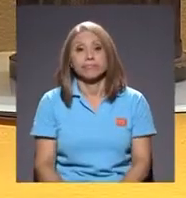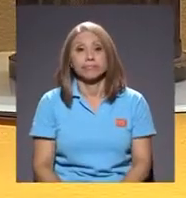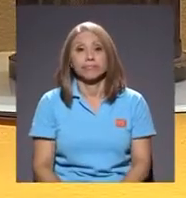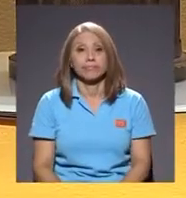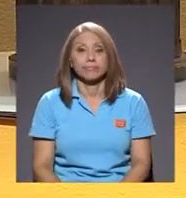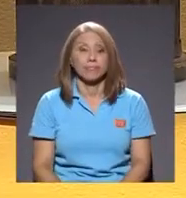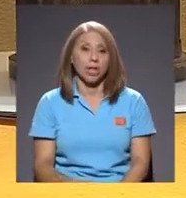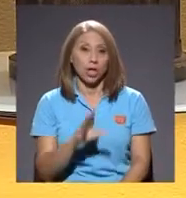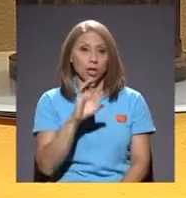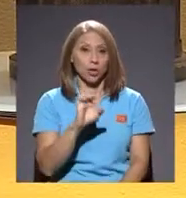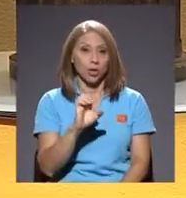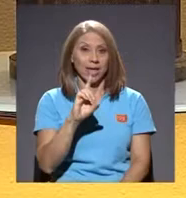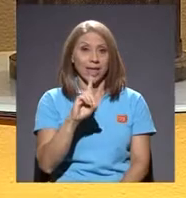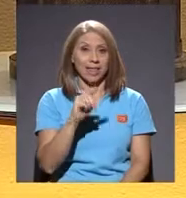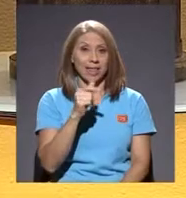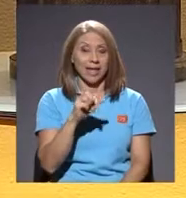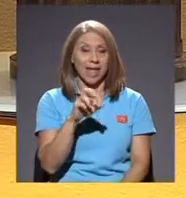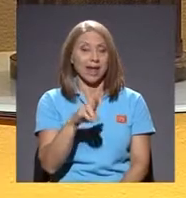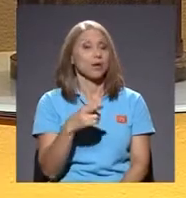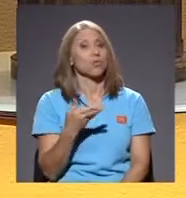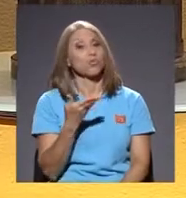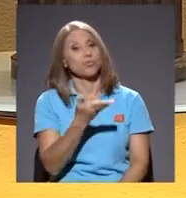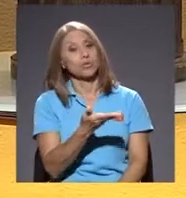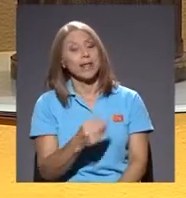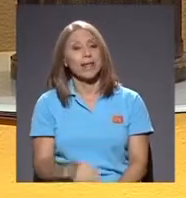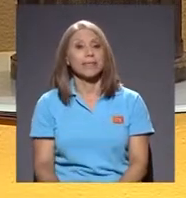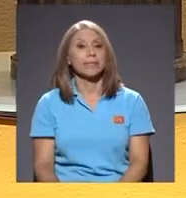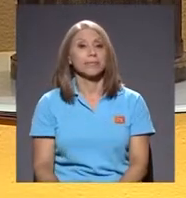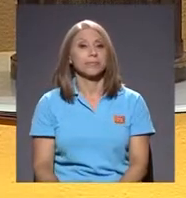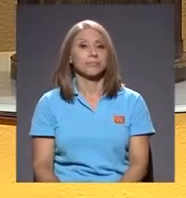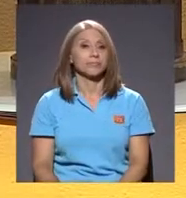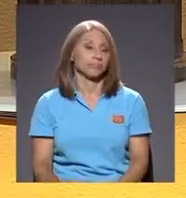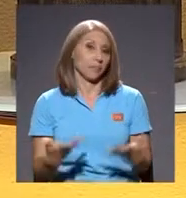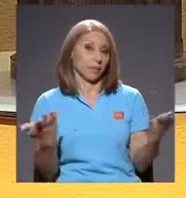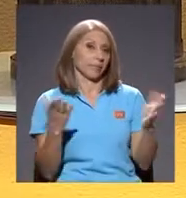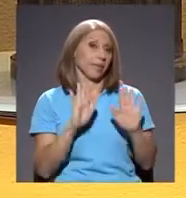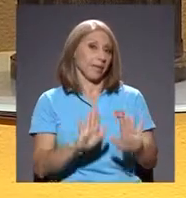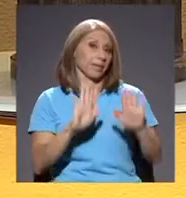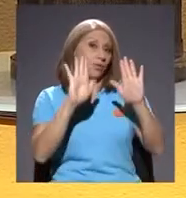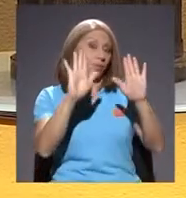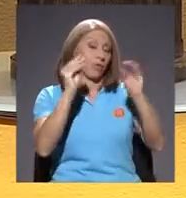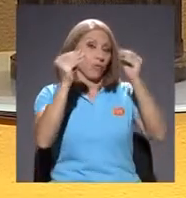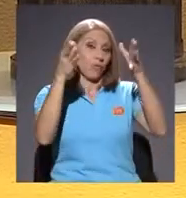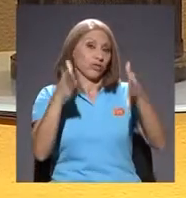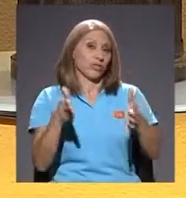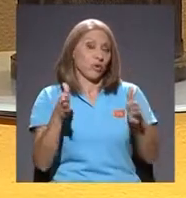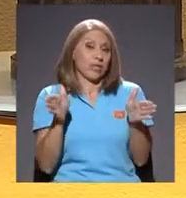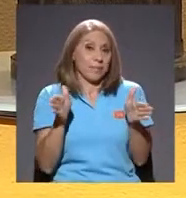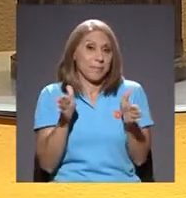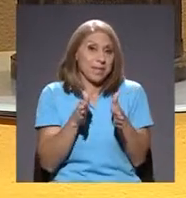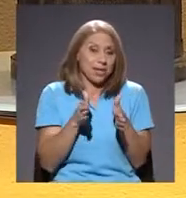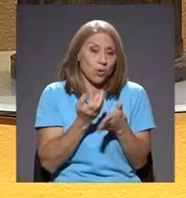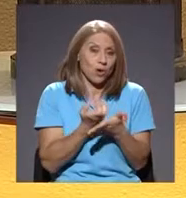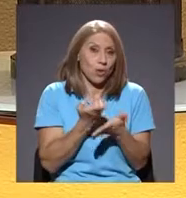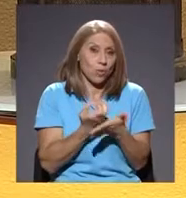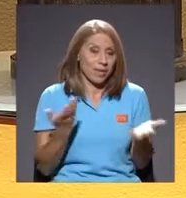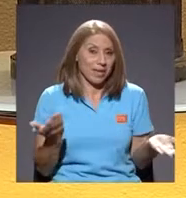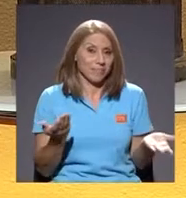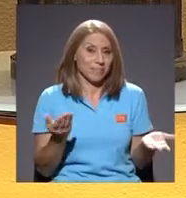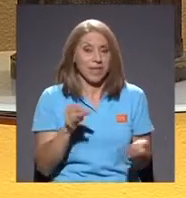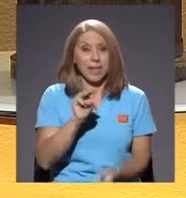usted además de estupendo profesor de microeconomía y en el fondo de microeconomía es